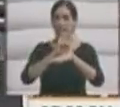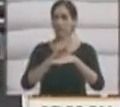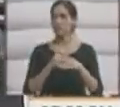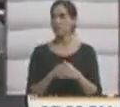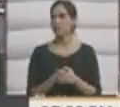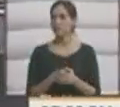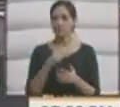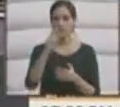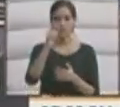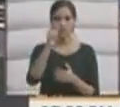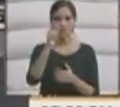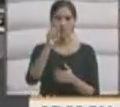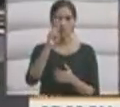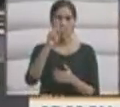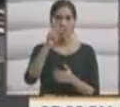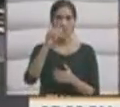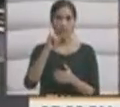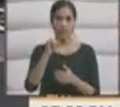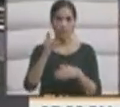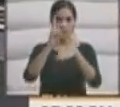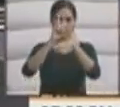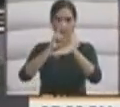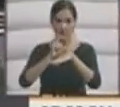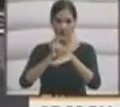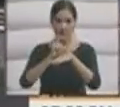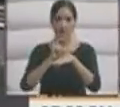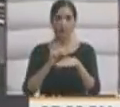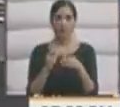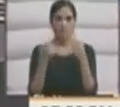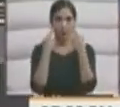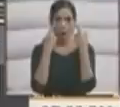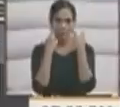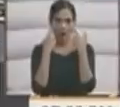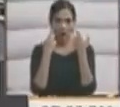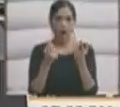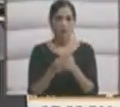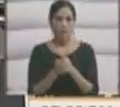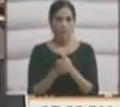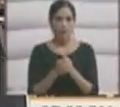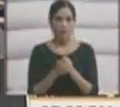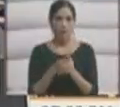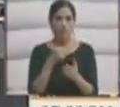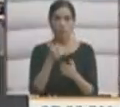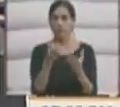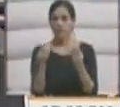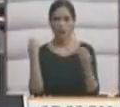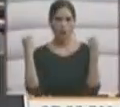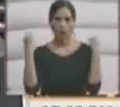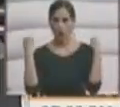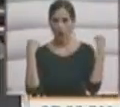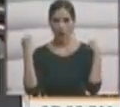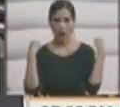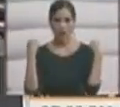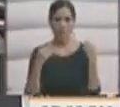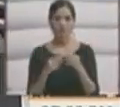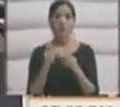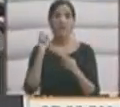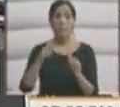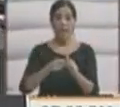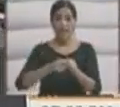que vamos a llevar nuestros micrófonos y nuestras cámaras. Traki, mucha gente. Las telas en Katia, nos dicen por